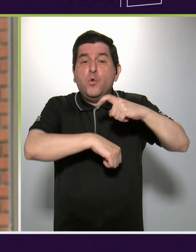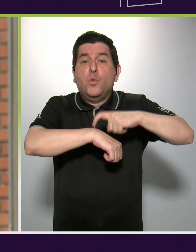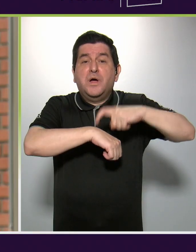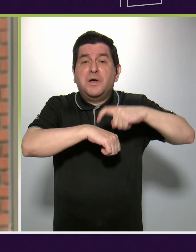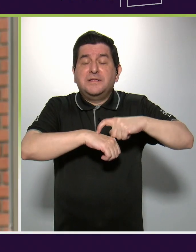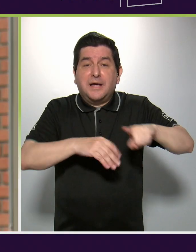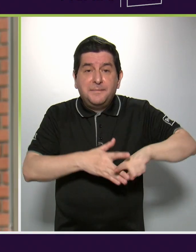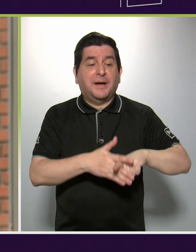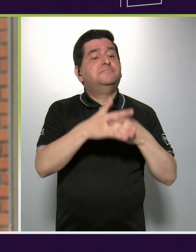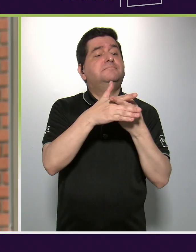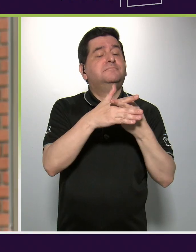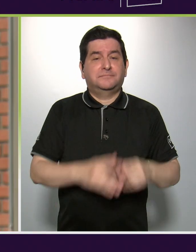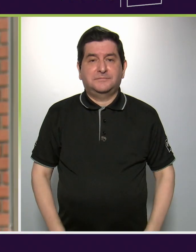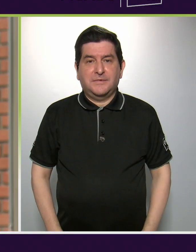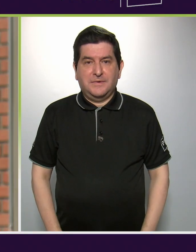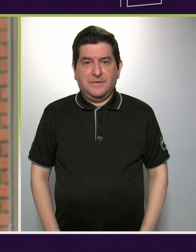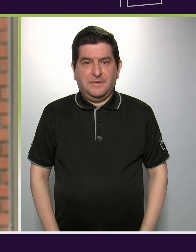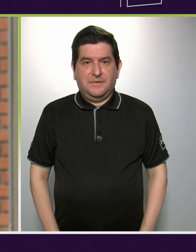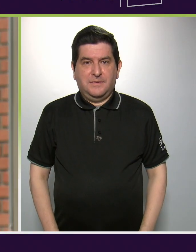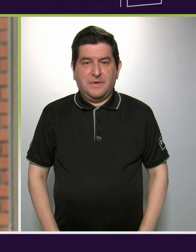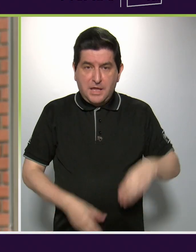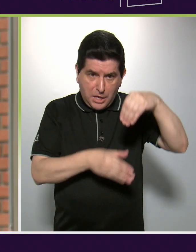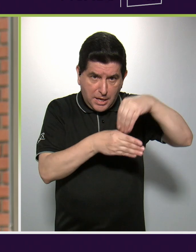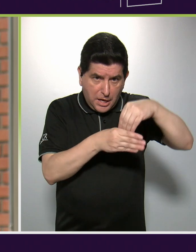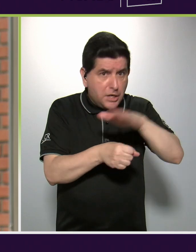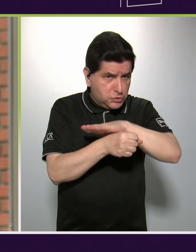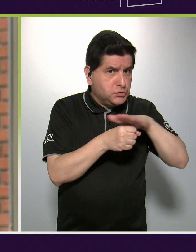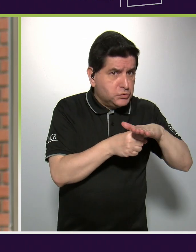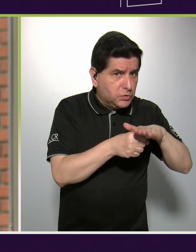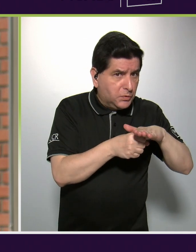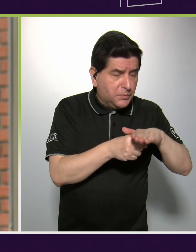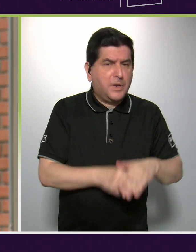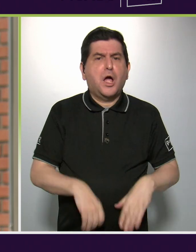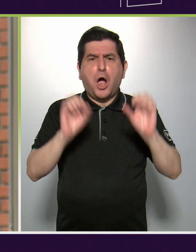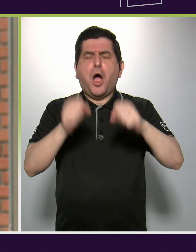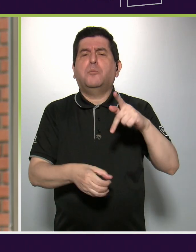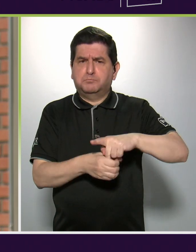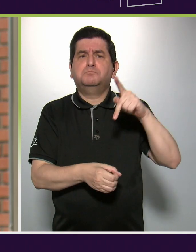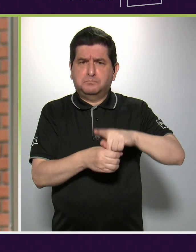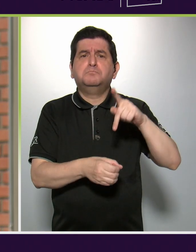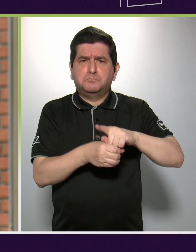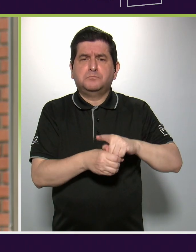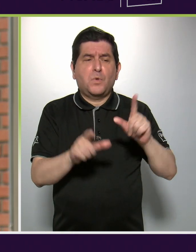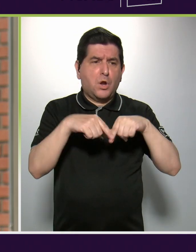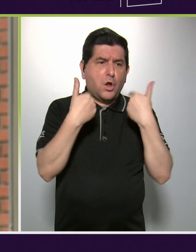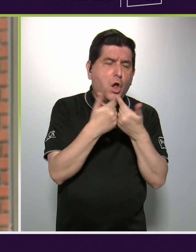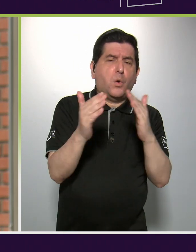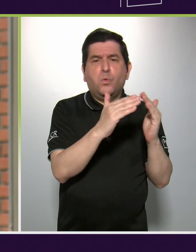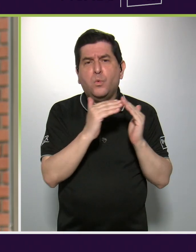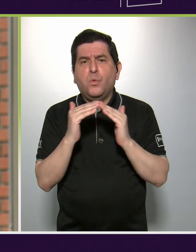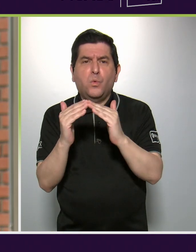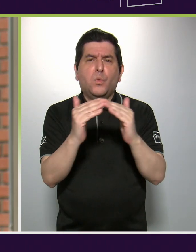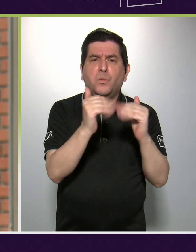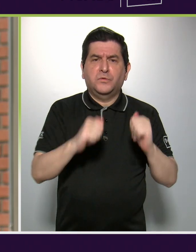una nueva etapa en donde si tienen ingresos suficientes pueden participar en